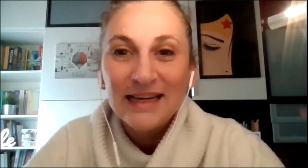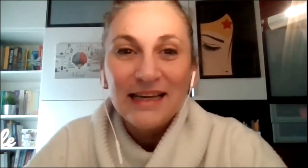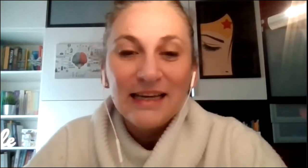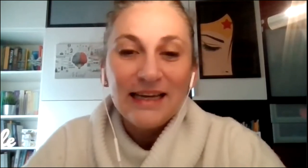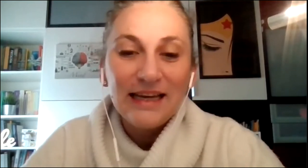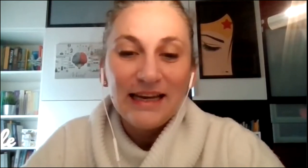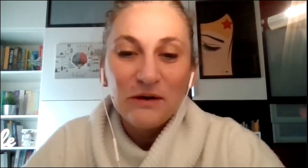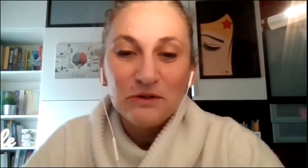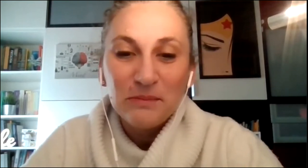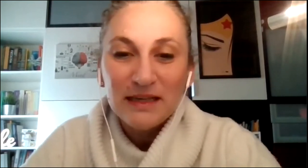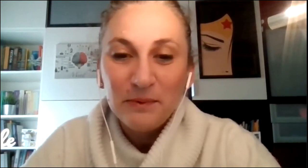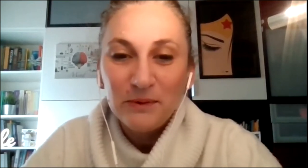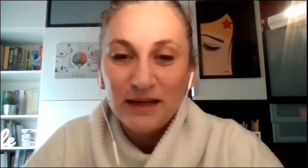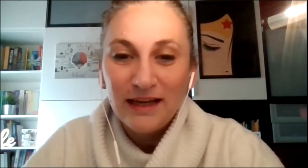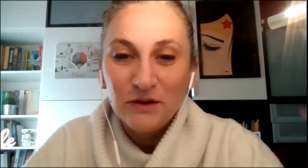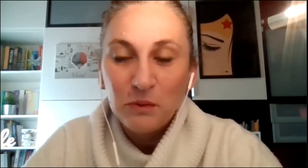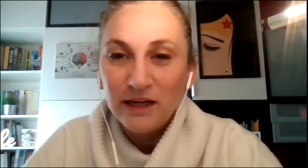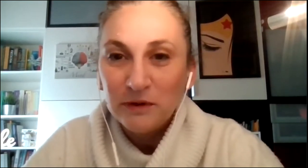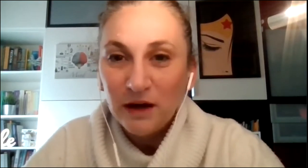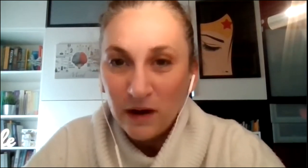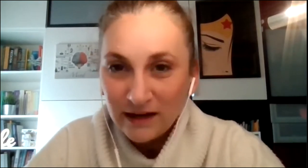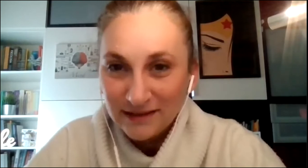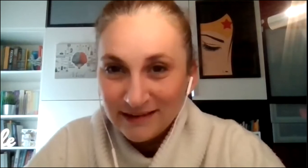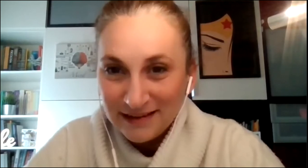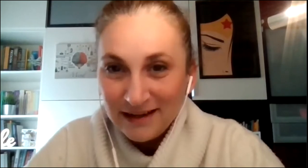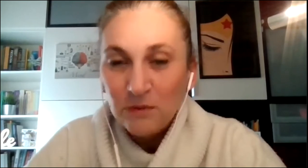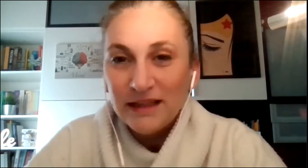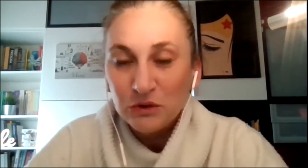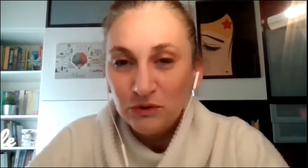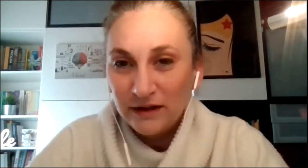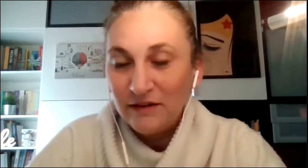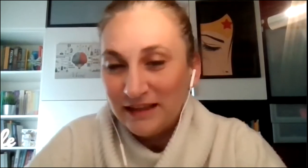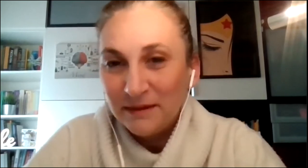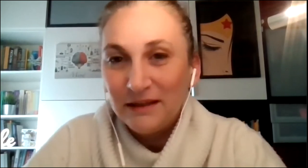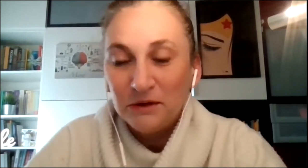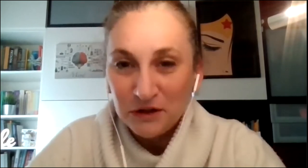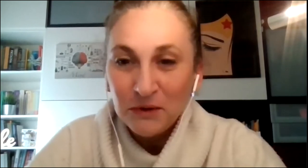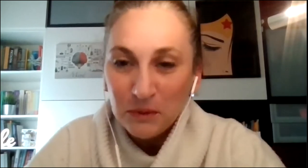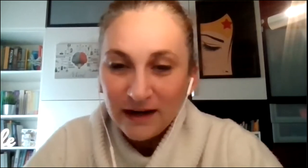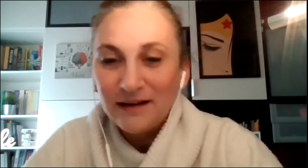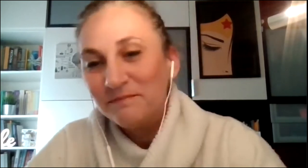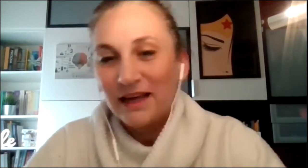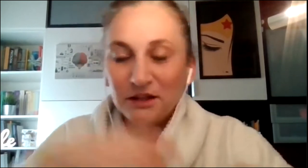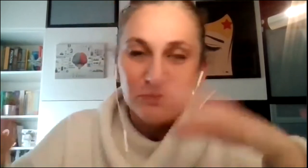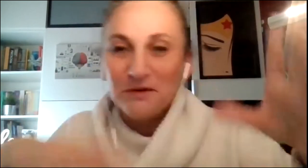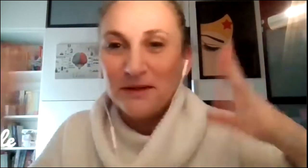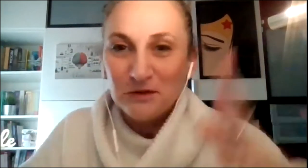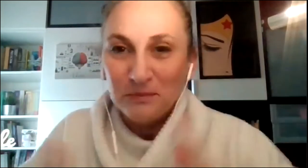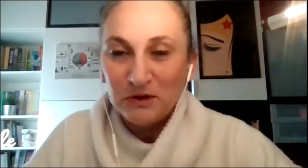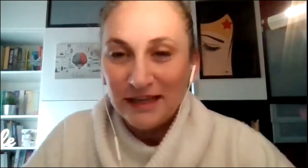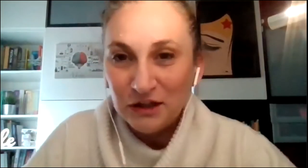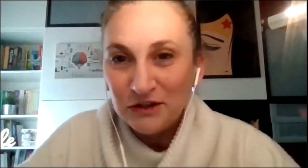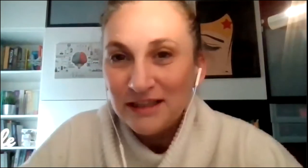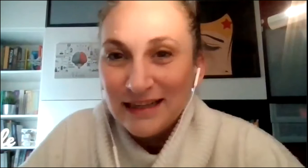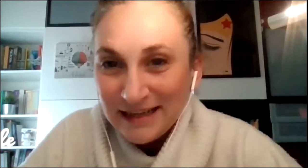país, y la inclusión pasa porque los iguales puedan jugar. Y como dices tú, efectivamente, cuando un niño juega haciendo movimientos un